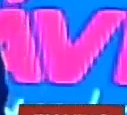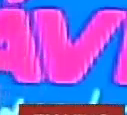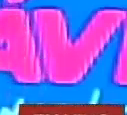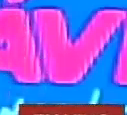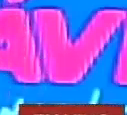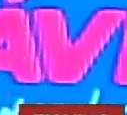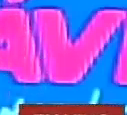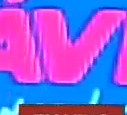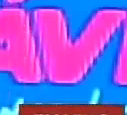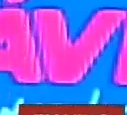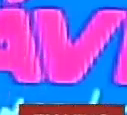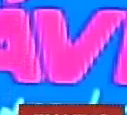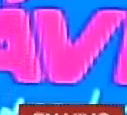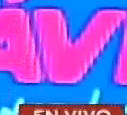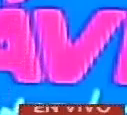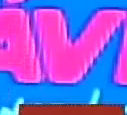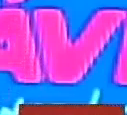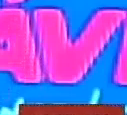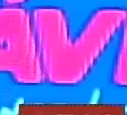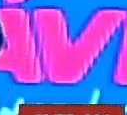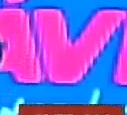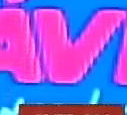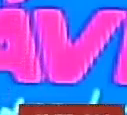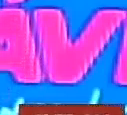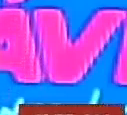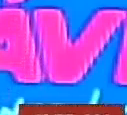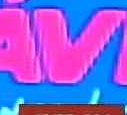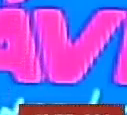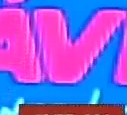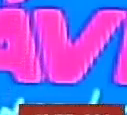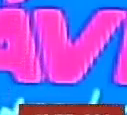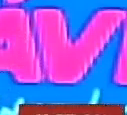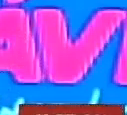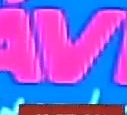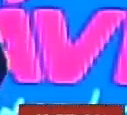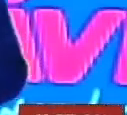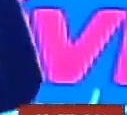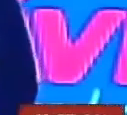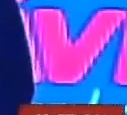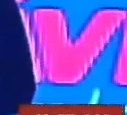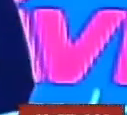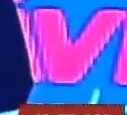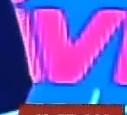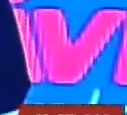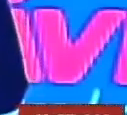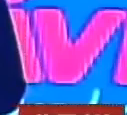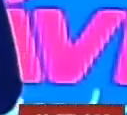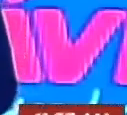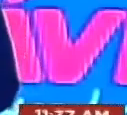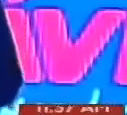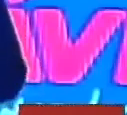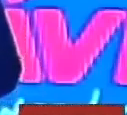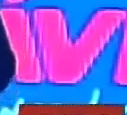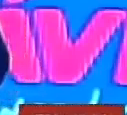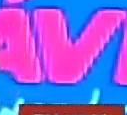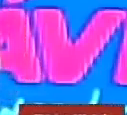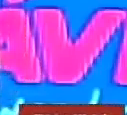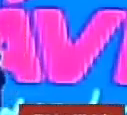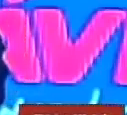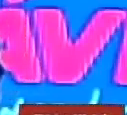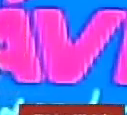esos hombres y mujeres que nacen cada Cien años y nos hemos convocado en el marco del décimo aniversario de la siembra del